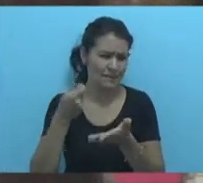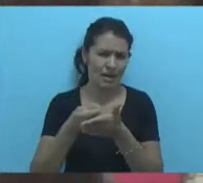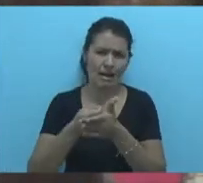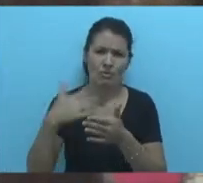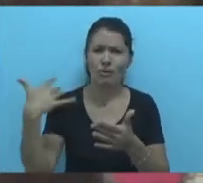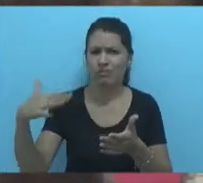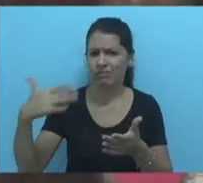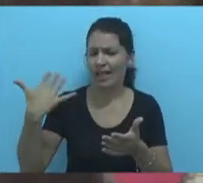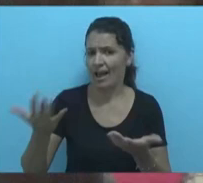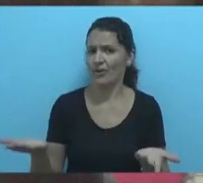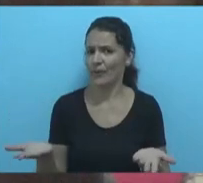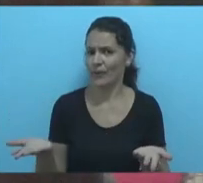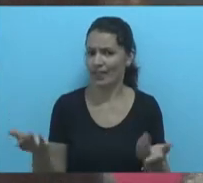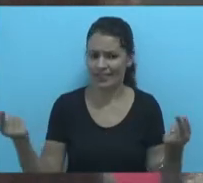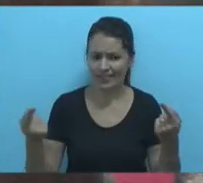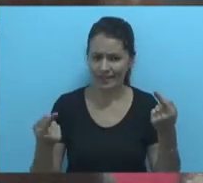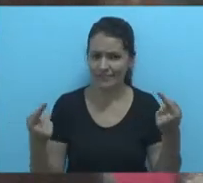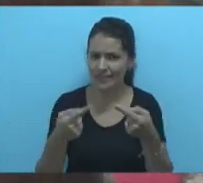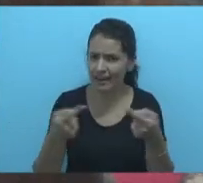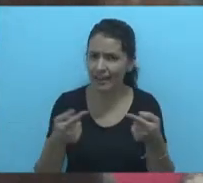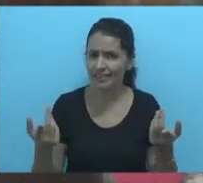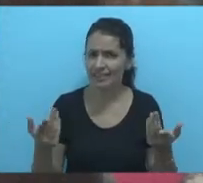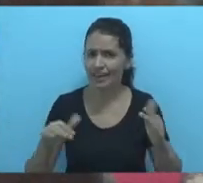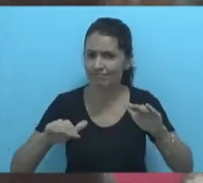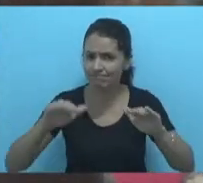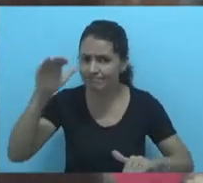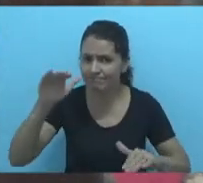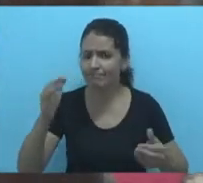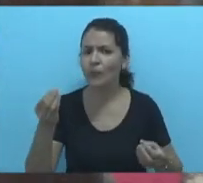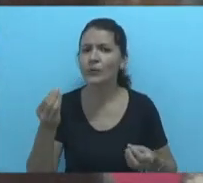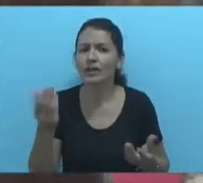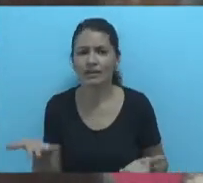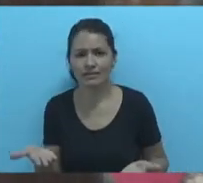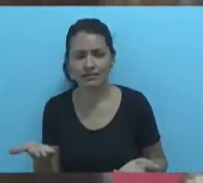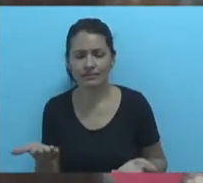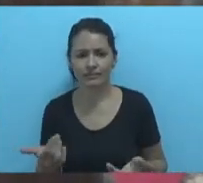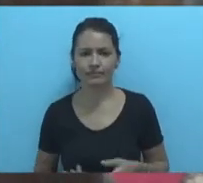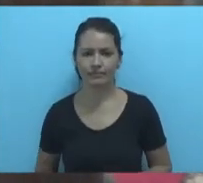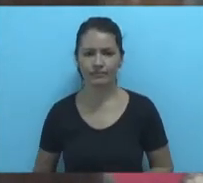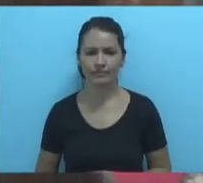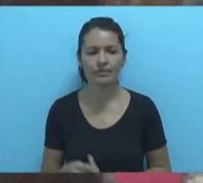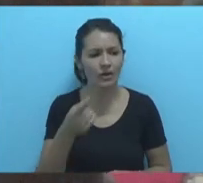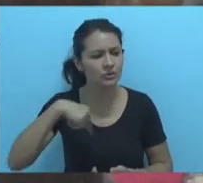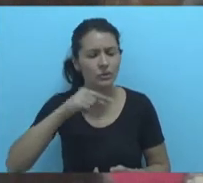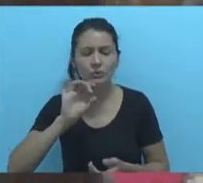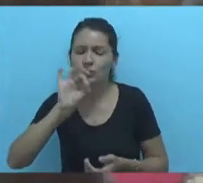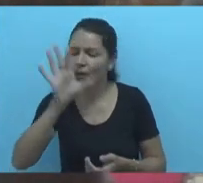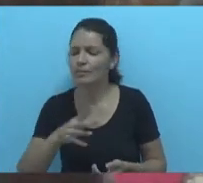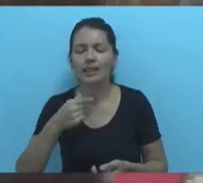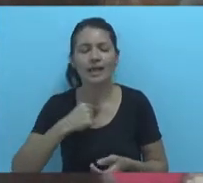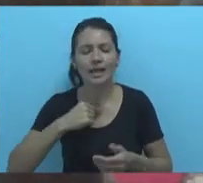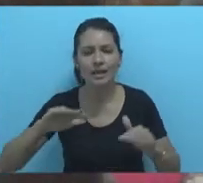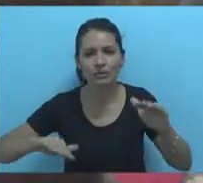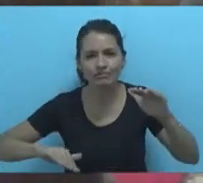caro. Nosotros lo que estamos pidiendo es salir de la injusticia. Como decía el